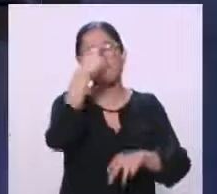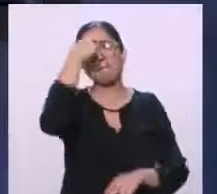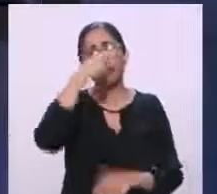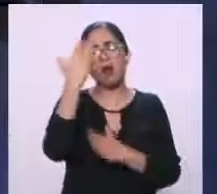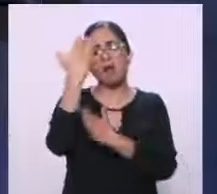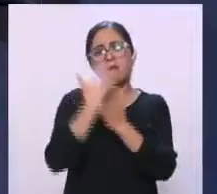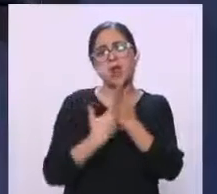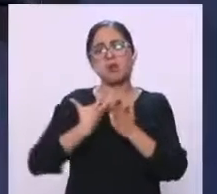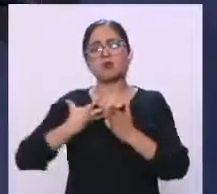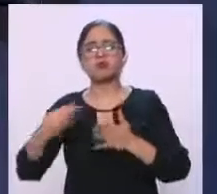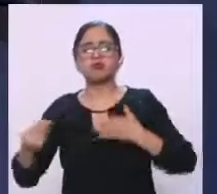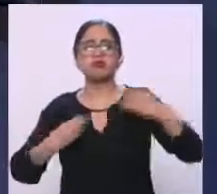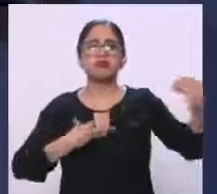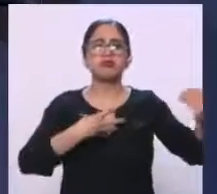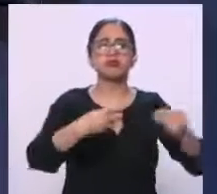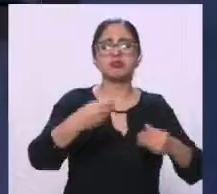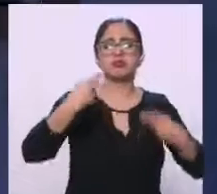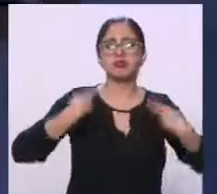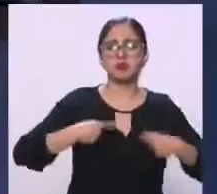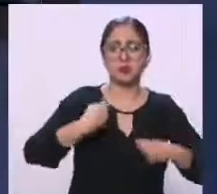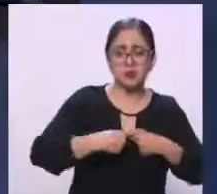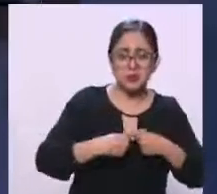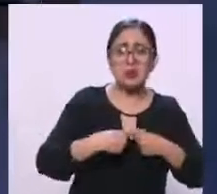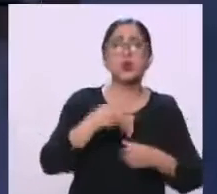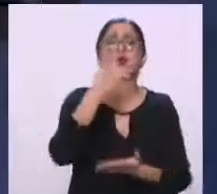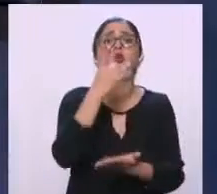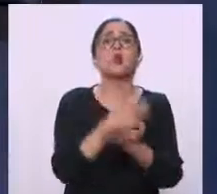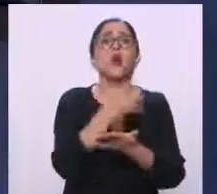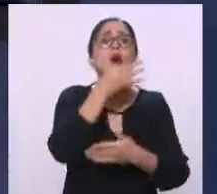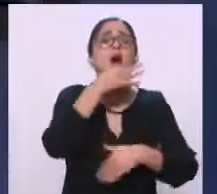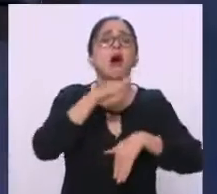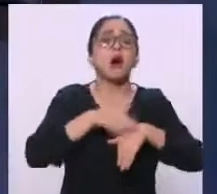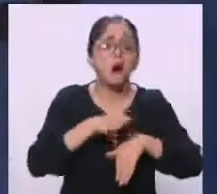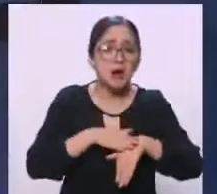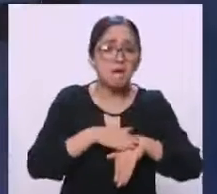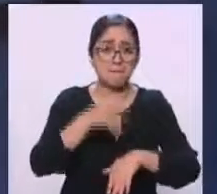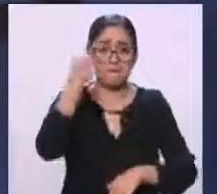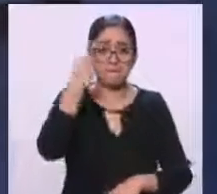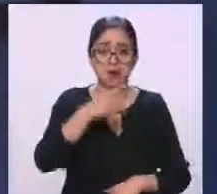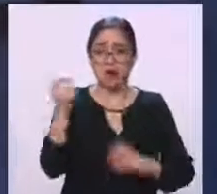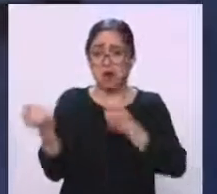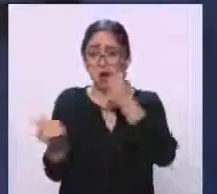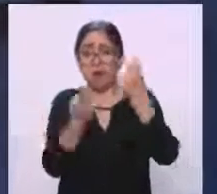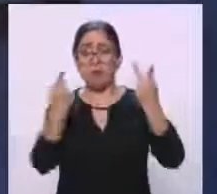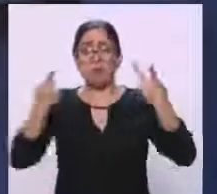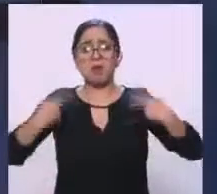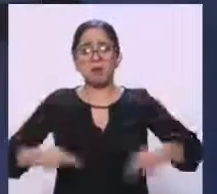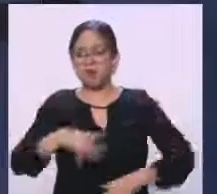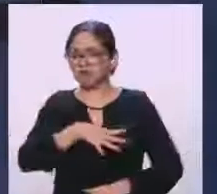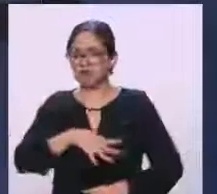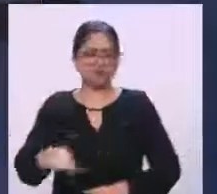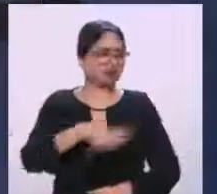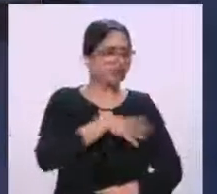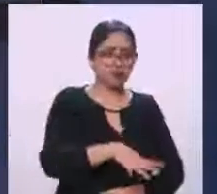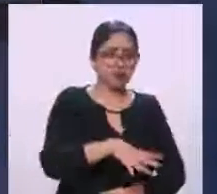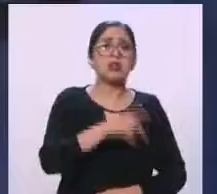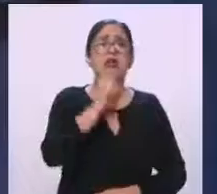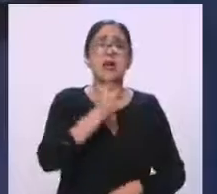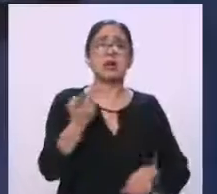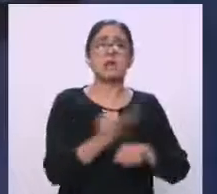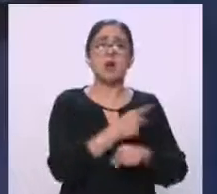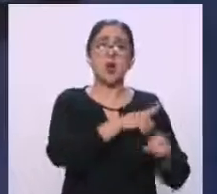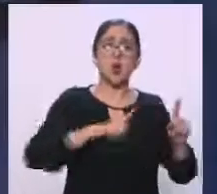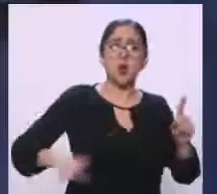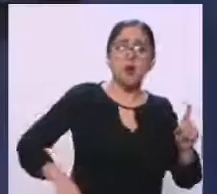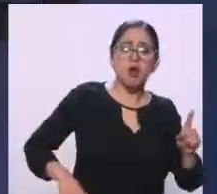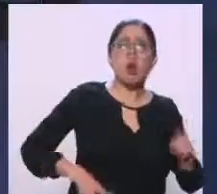propagación del virus, menos contagios, pero un llamado. Y ante la negativa por parte de atenderlo en algunas regiones del país, hay gobernadores y presidentes